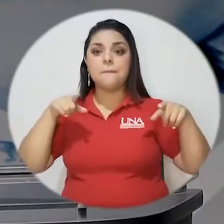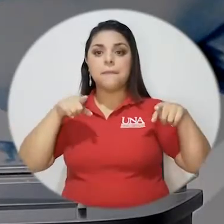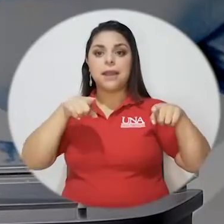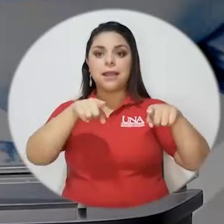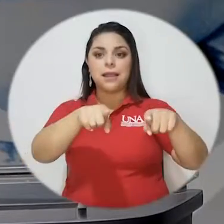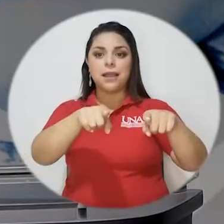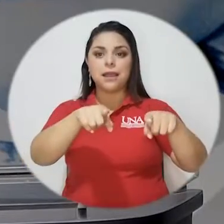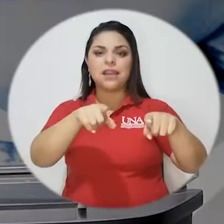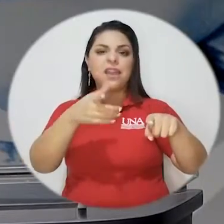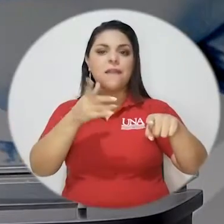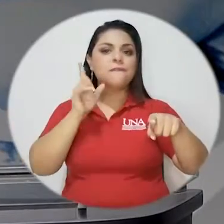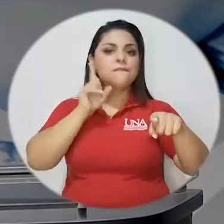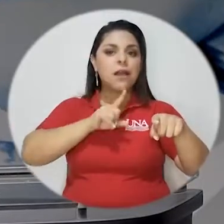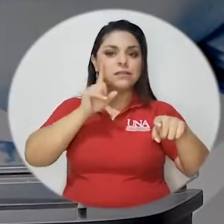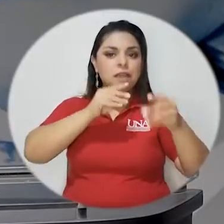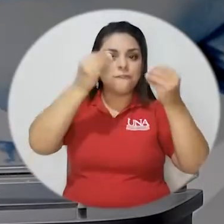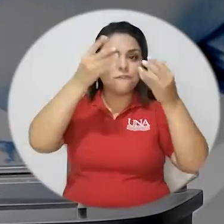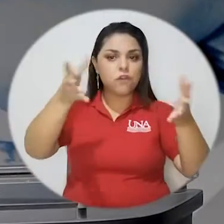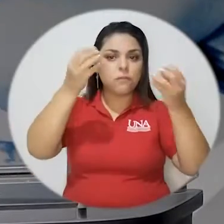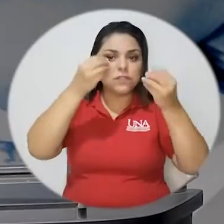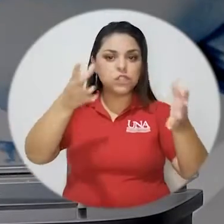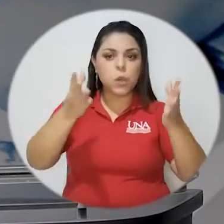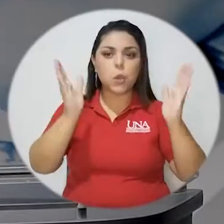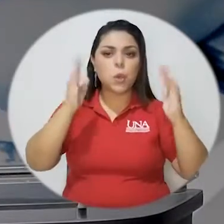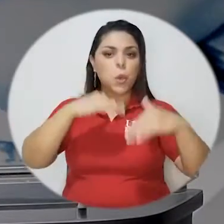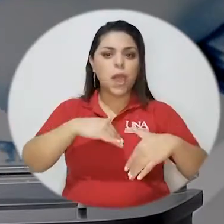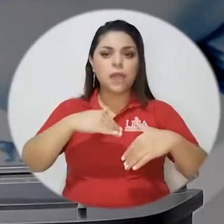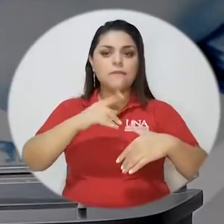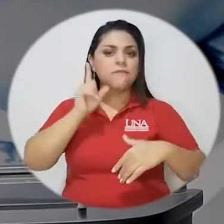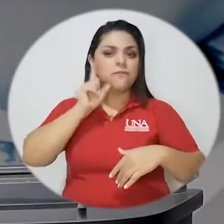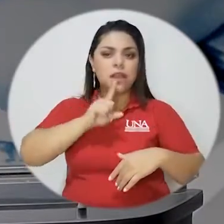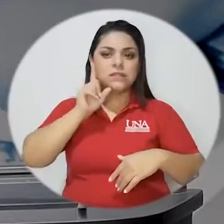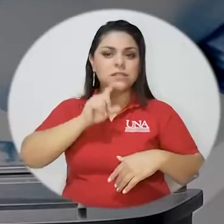las falsas informaciones, las falsas noticias, Sí. la desinformación,